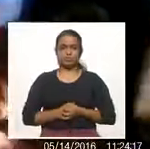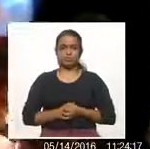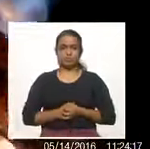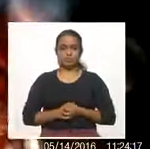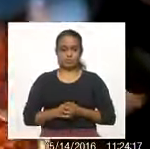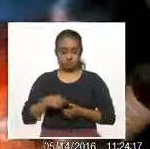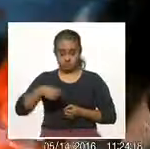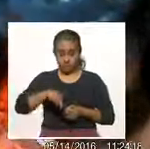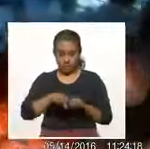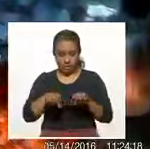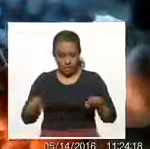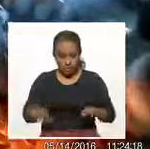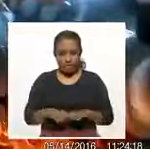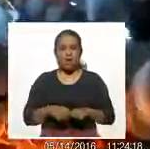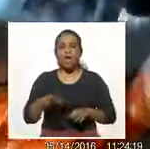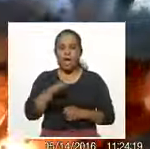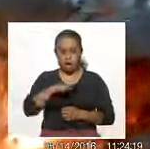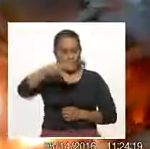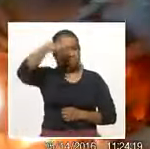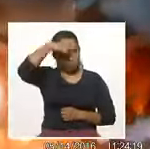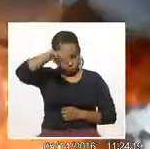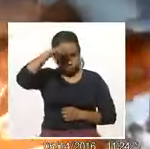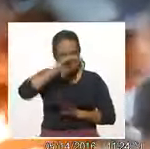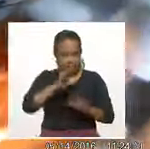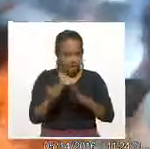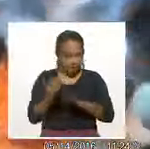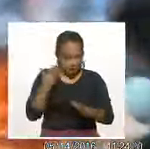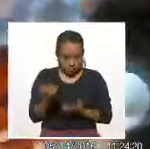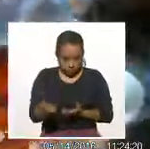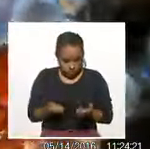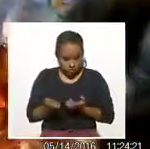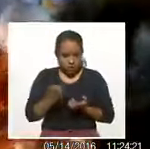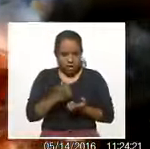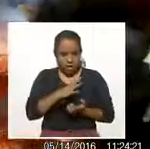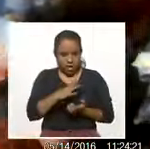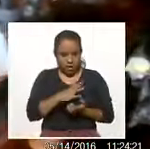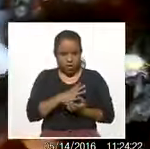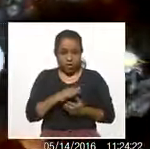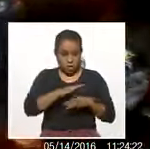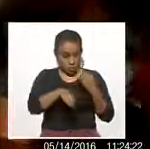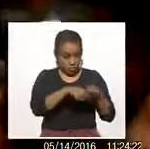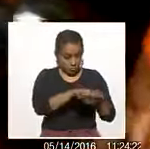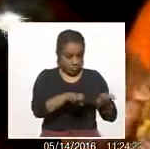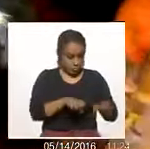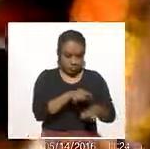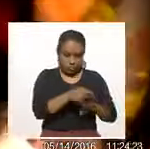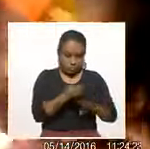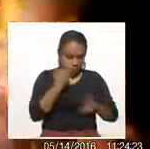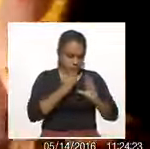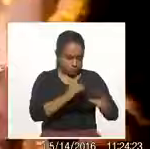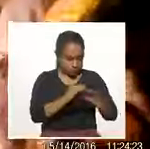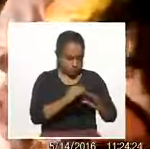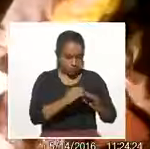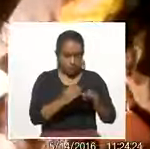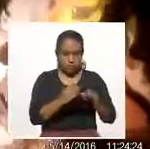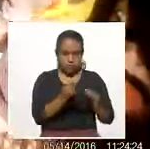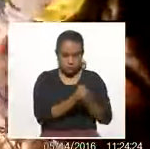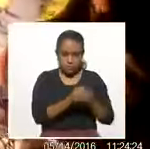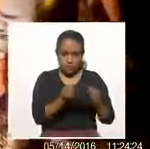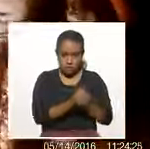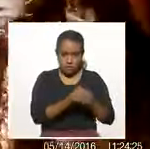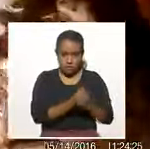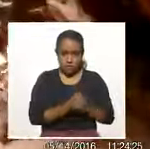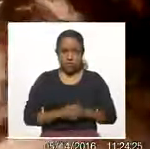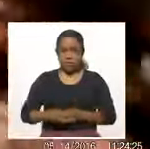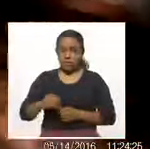Es un equipo altamente entrenado. Todos los miembros pasan por un entrenamiento muy arduo en Israel, ¿sí?